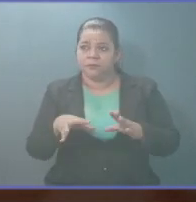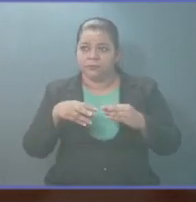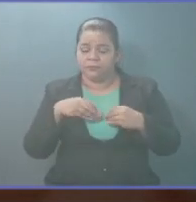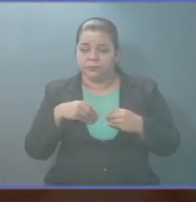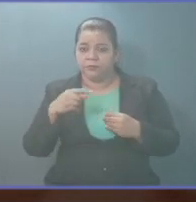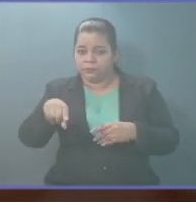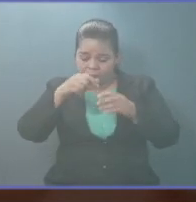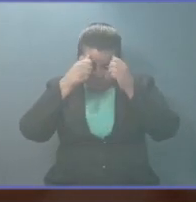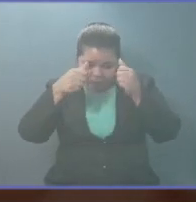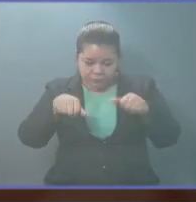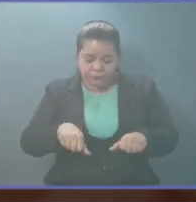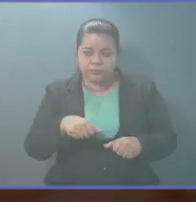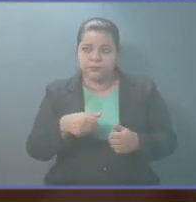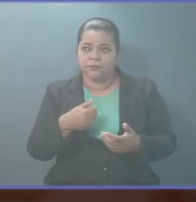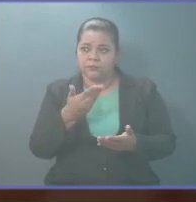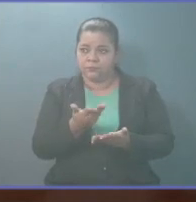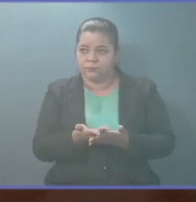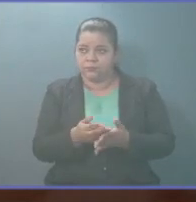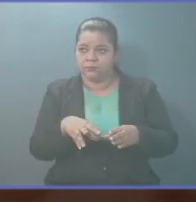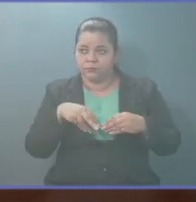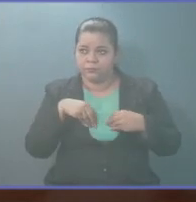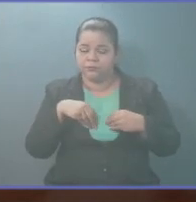error donde se